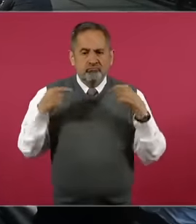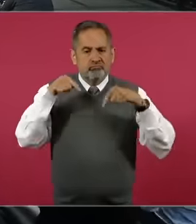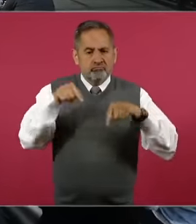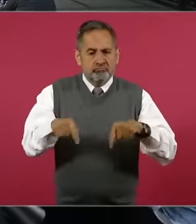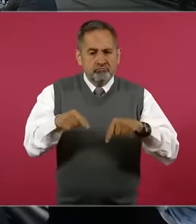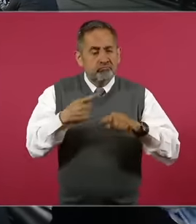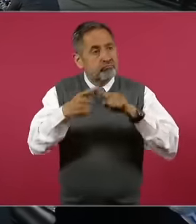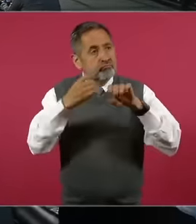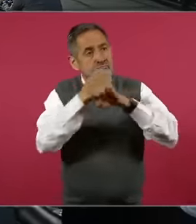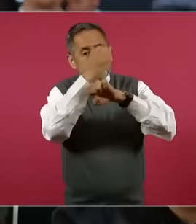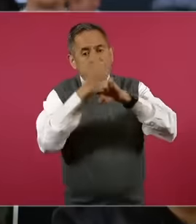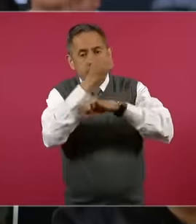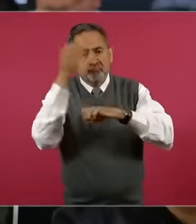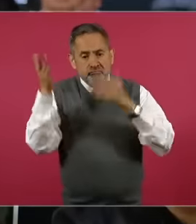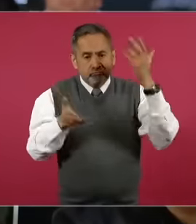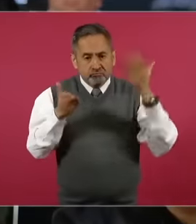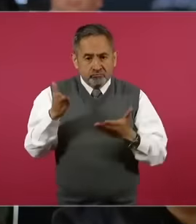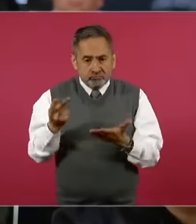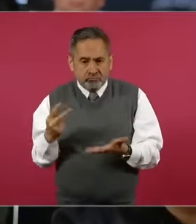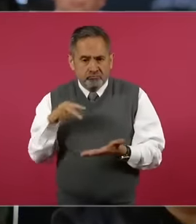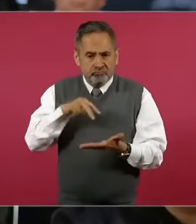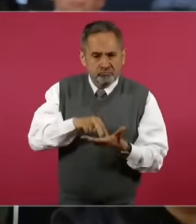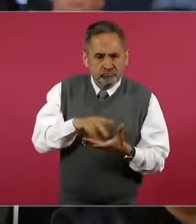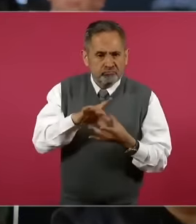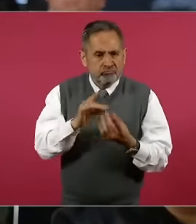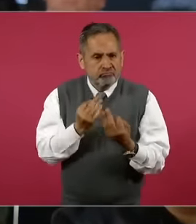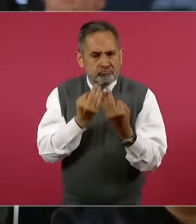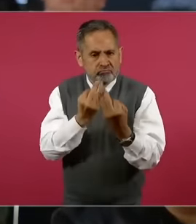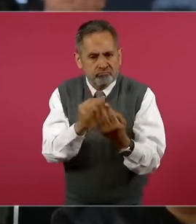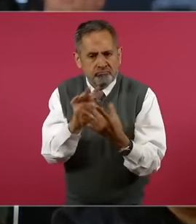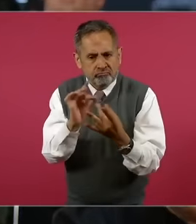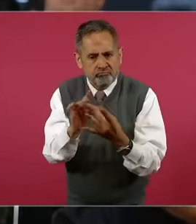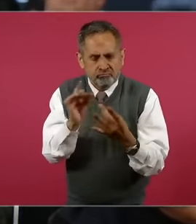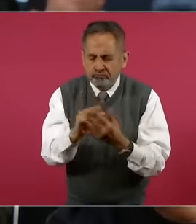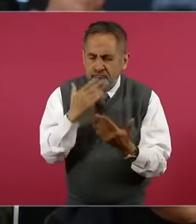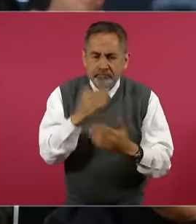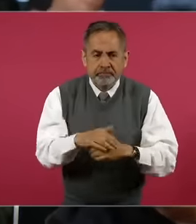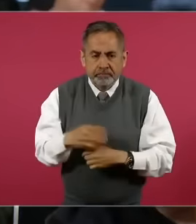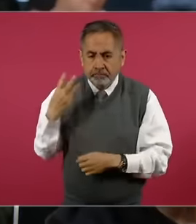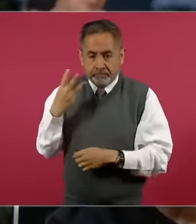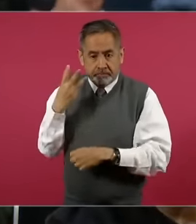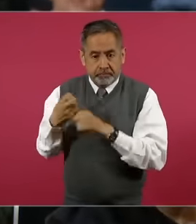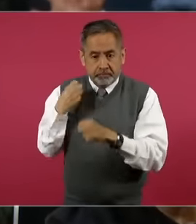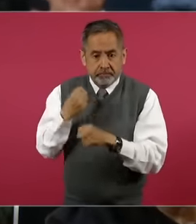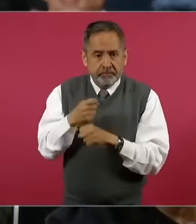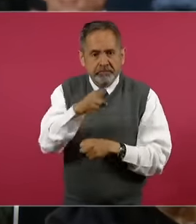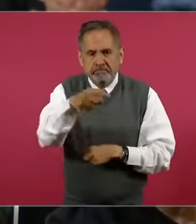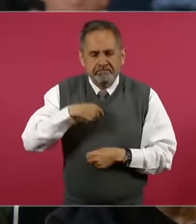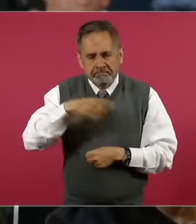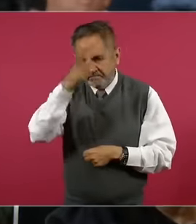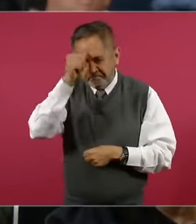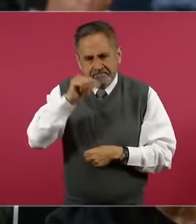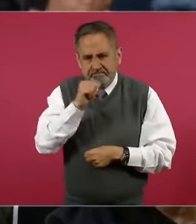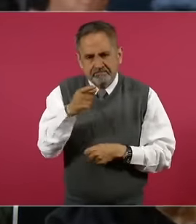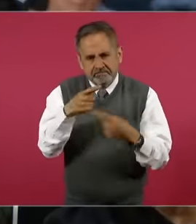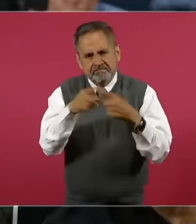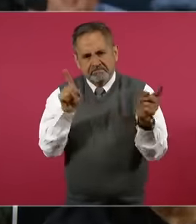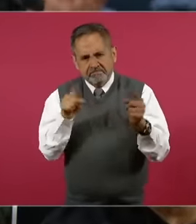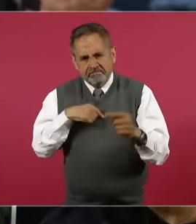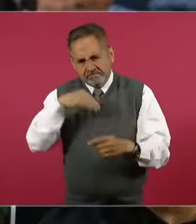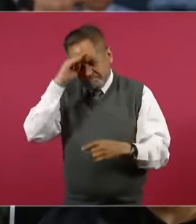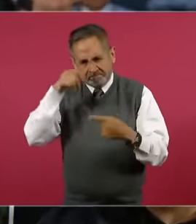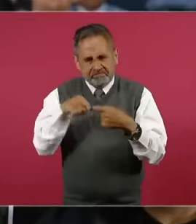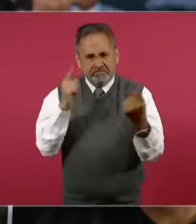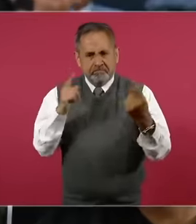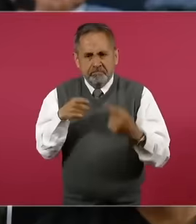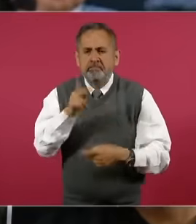interior del país para venir a exponer aquí nuestras situaciones. En los últimos 3 años usted y yo no coincidimos, pero le